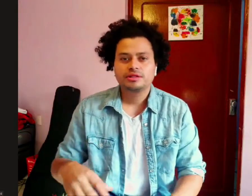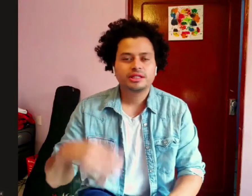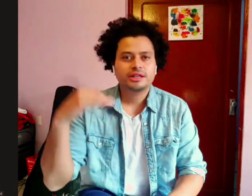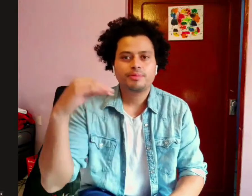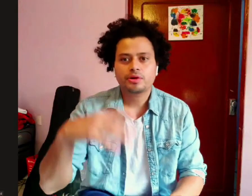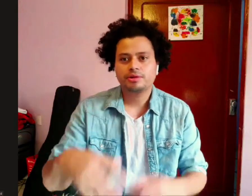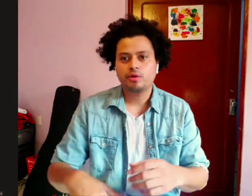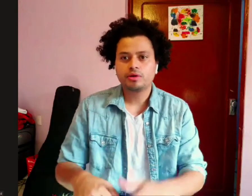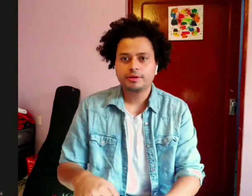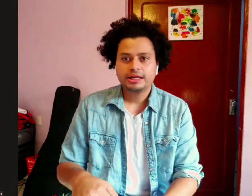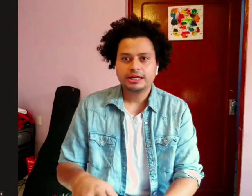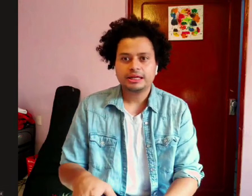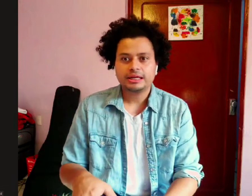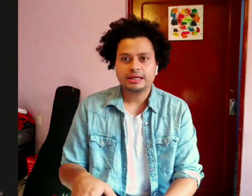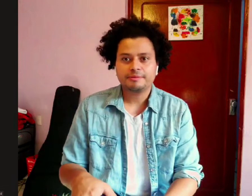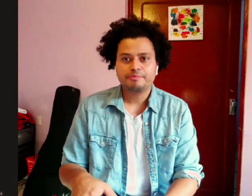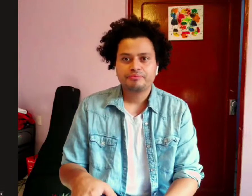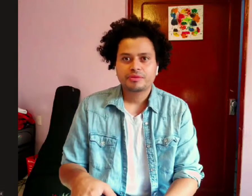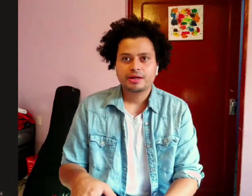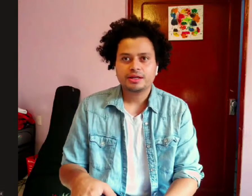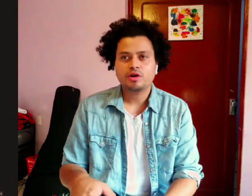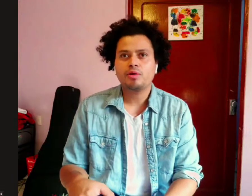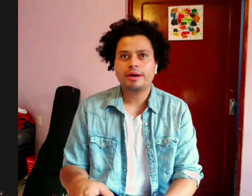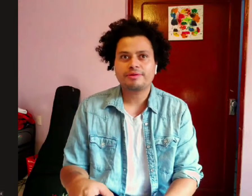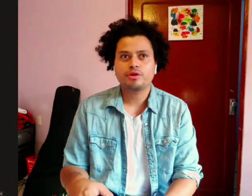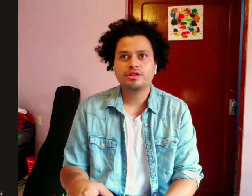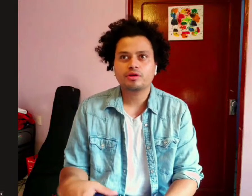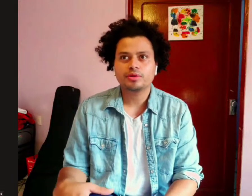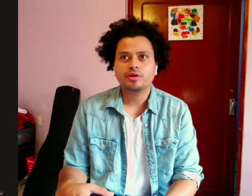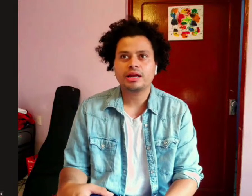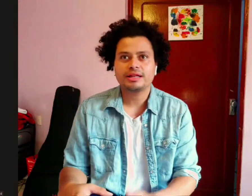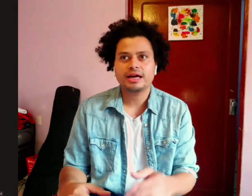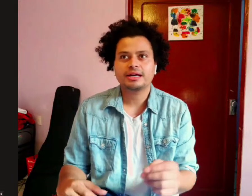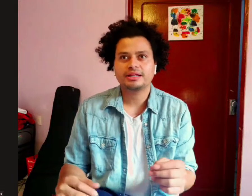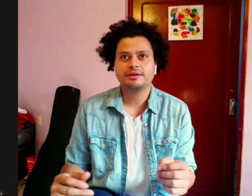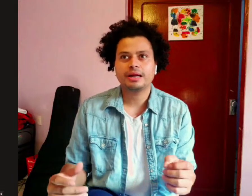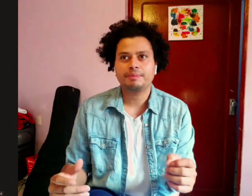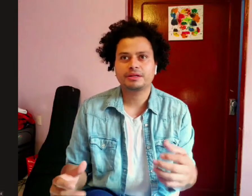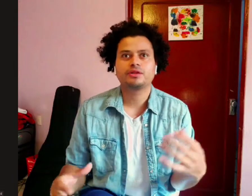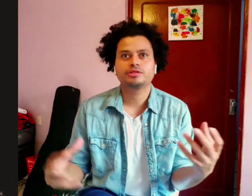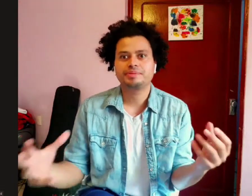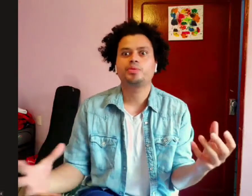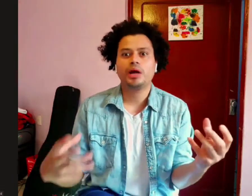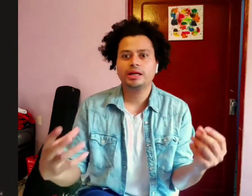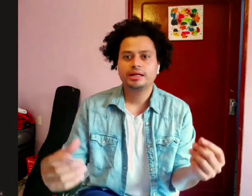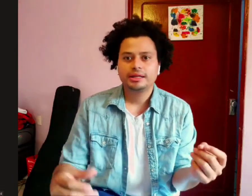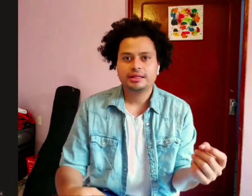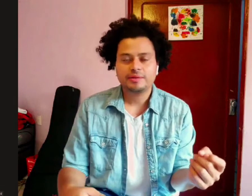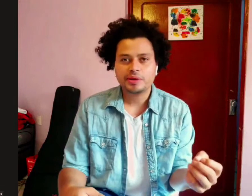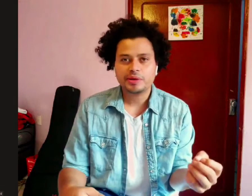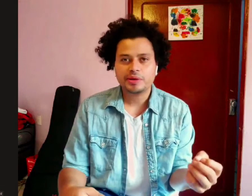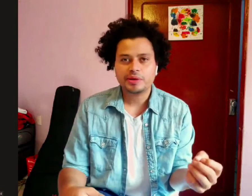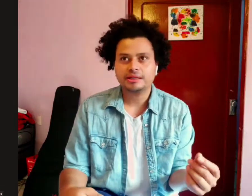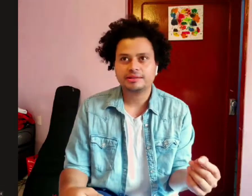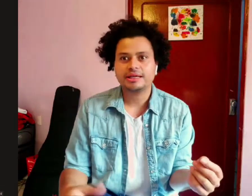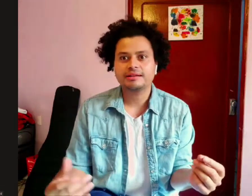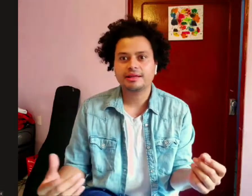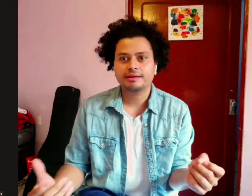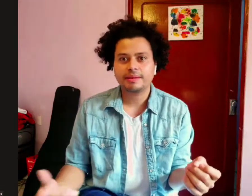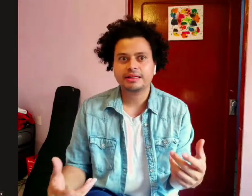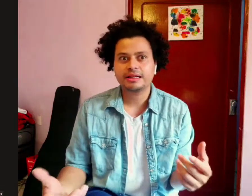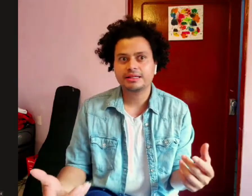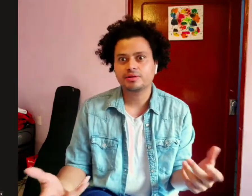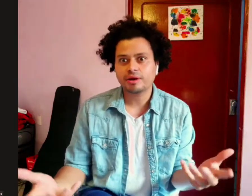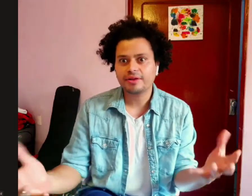año, si entra el próximo, y cómo va influyendo como toda la idea creativa y la parte conceptual de mi